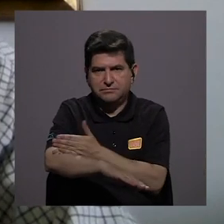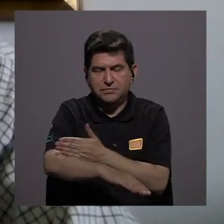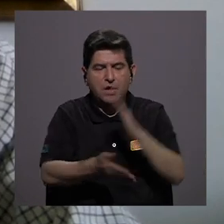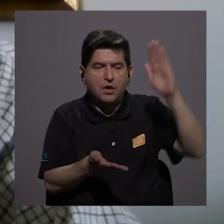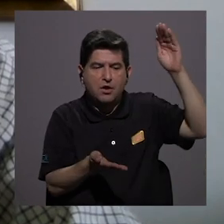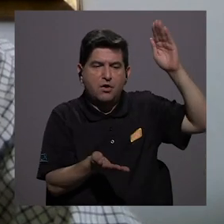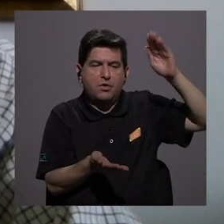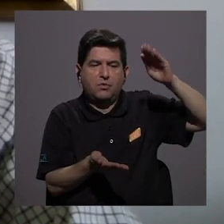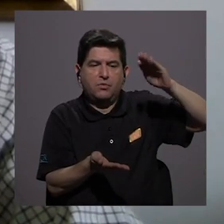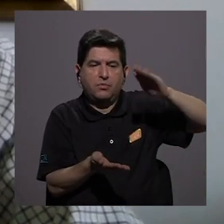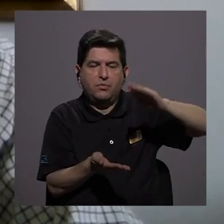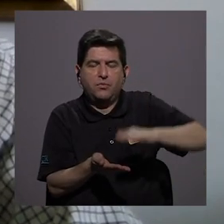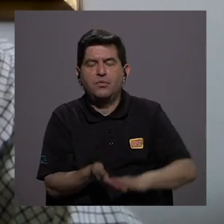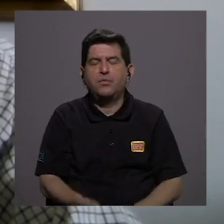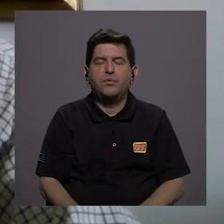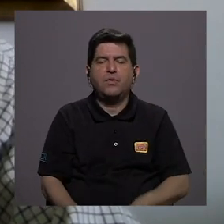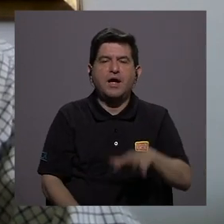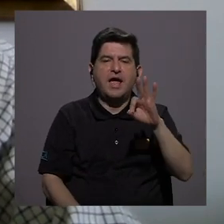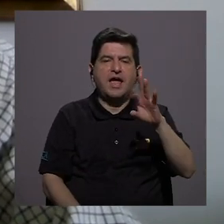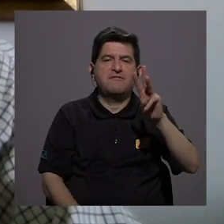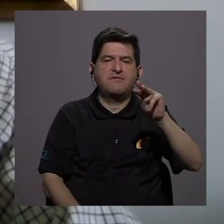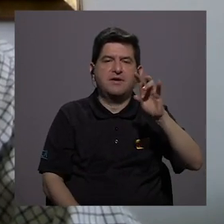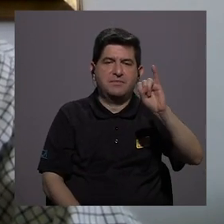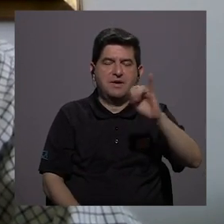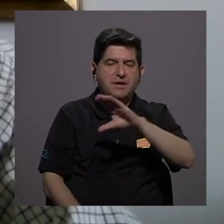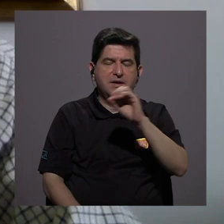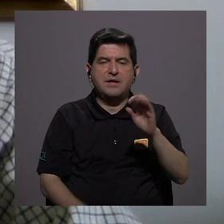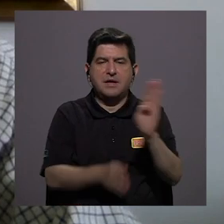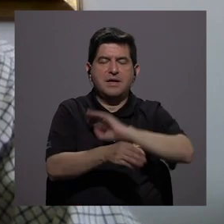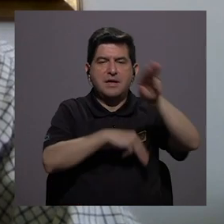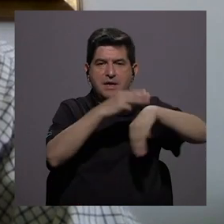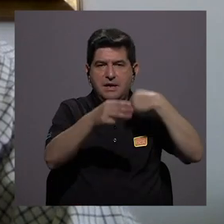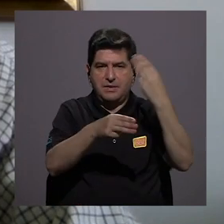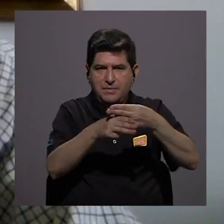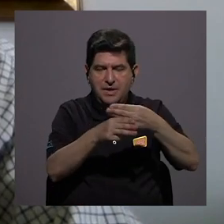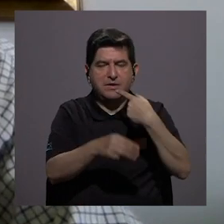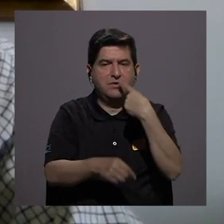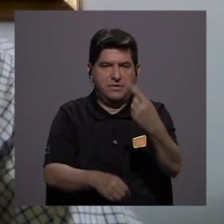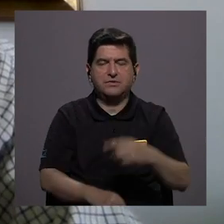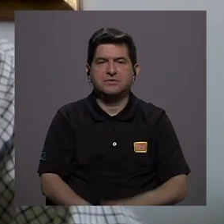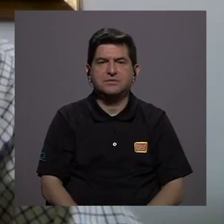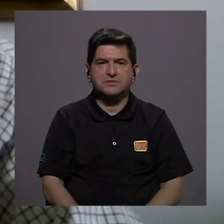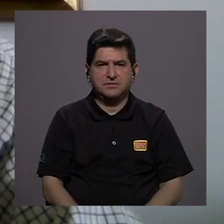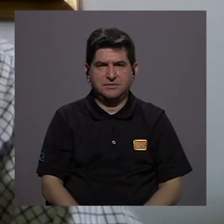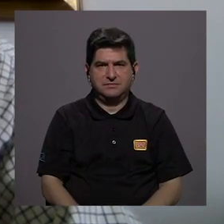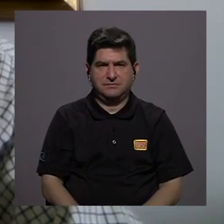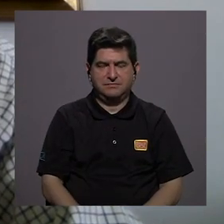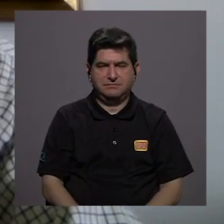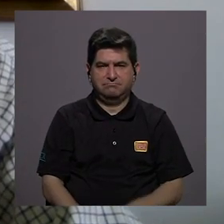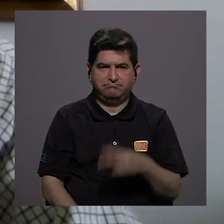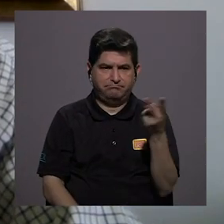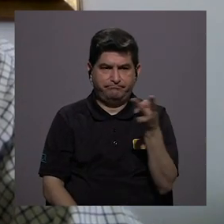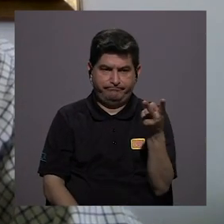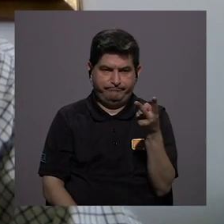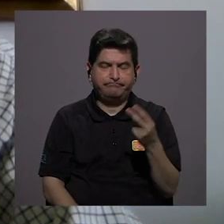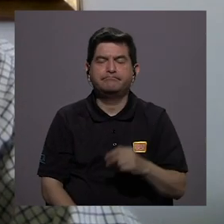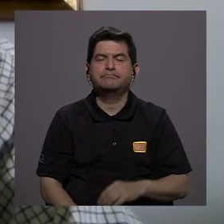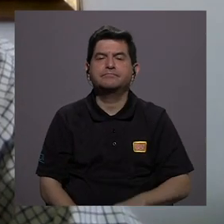caer. El Fondo Monetario ayer decía, y el Banco Mundial en estos días han estado diciendo que